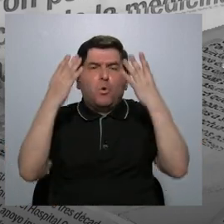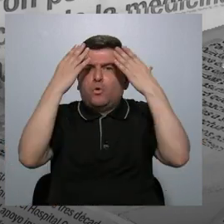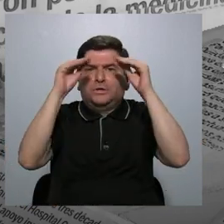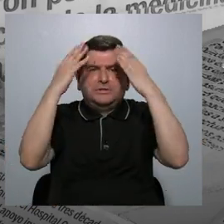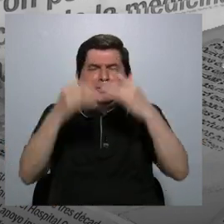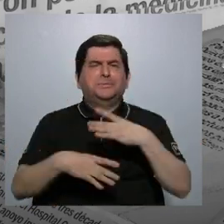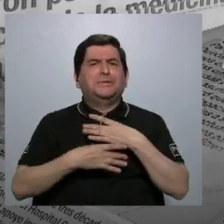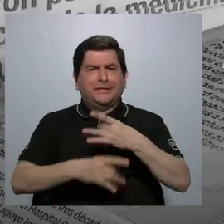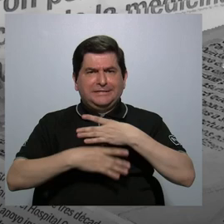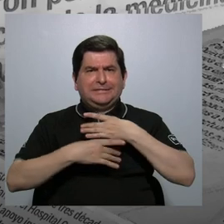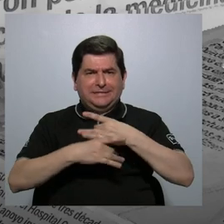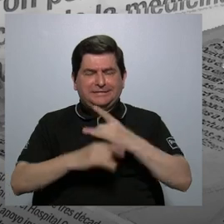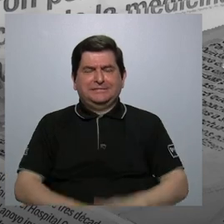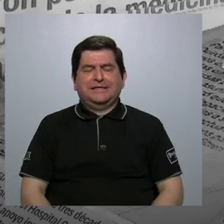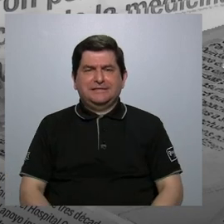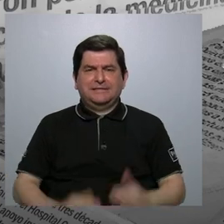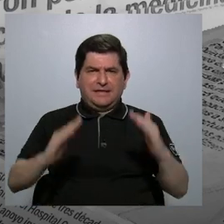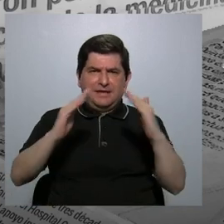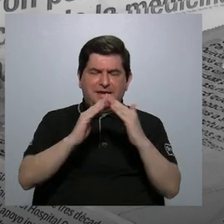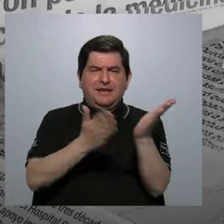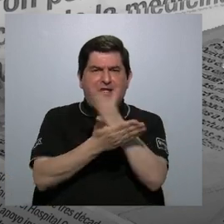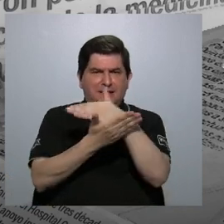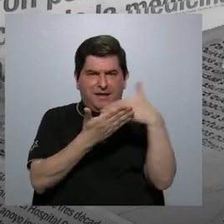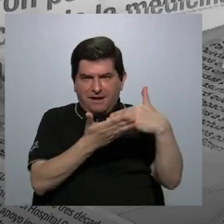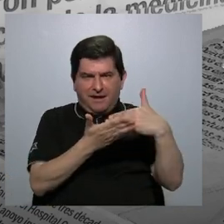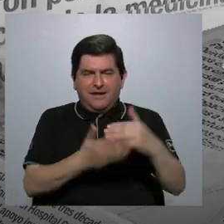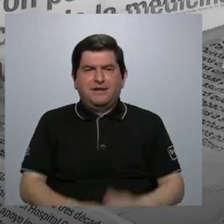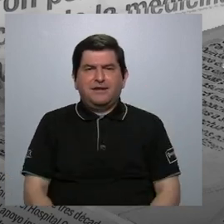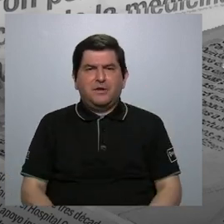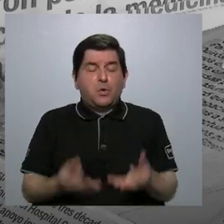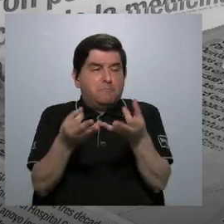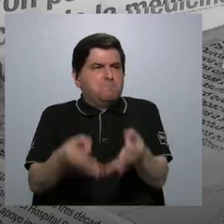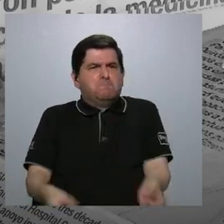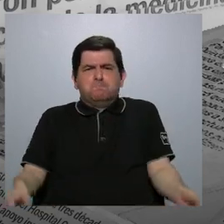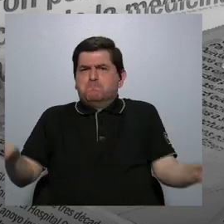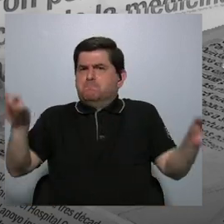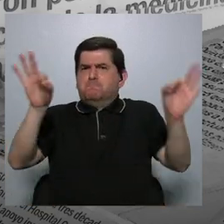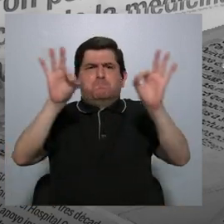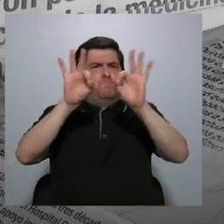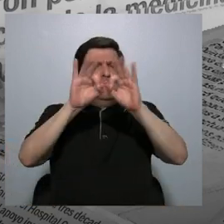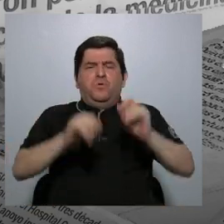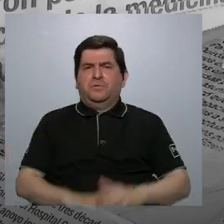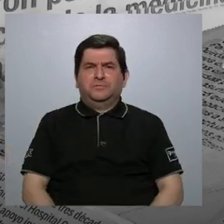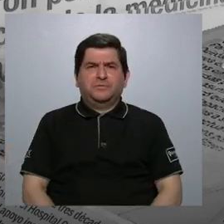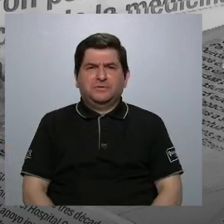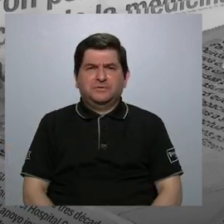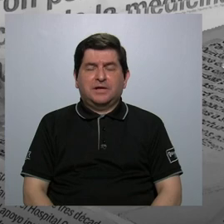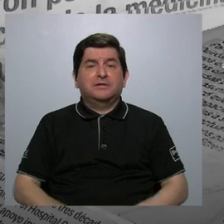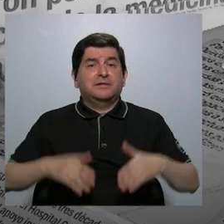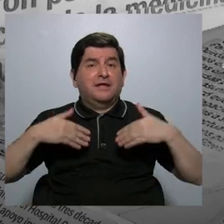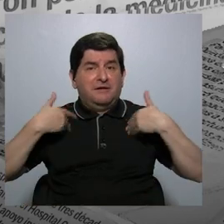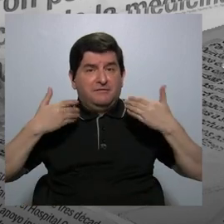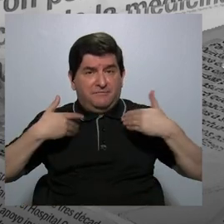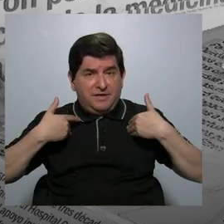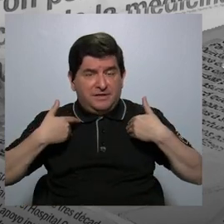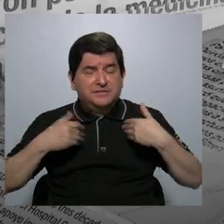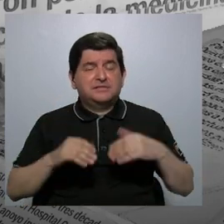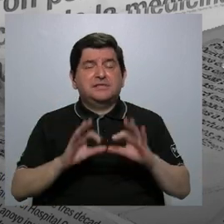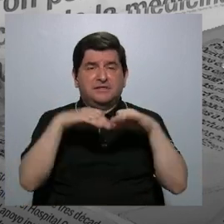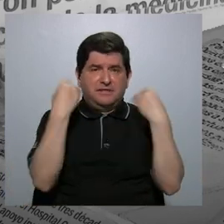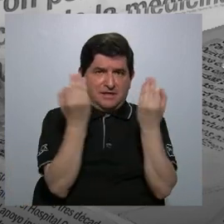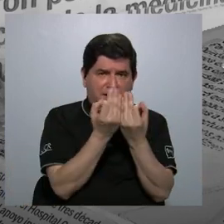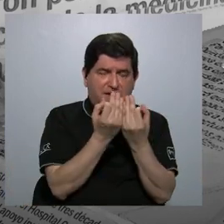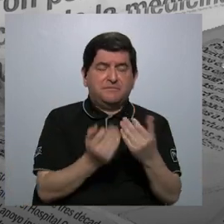datos muy interesantes y la vivienda, que es algo de lo más importante, da felicidad a las familias,